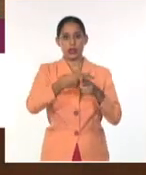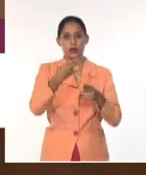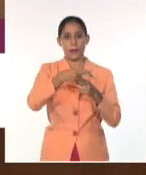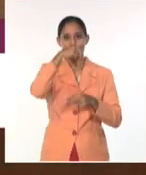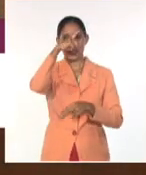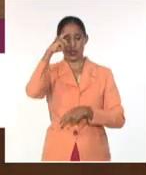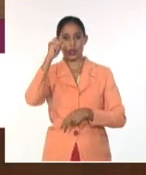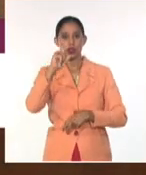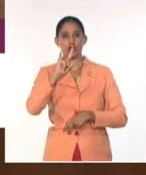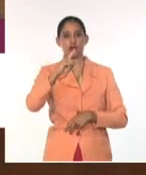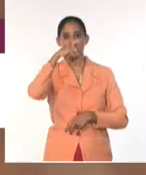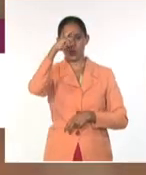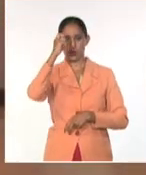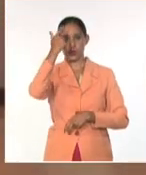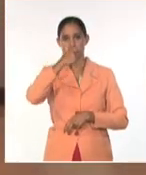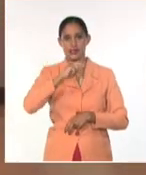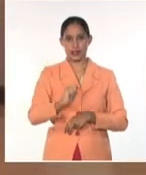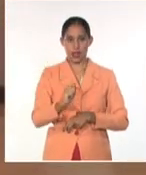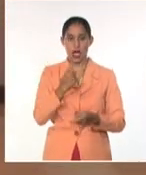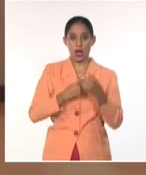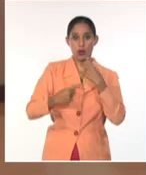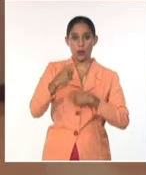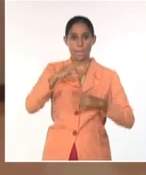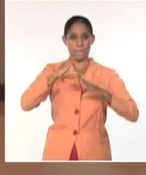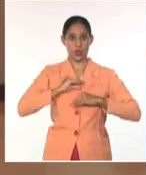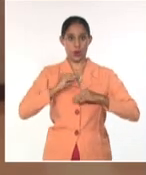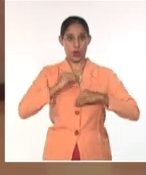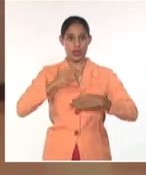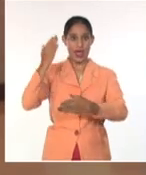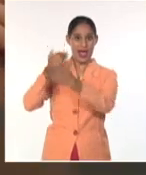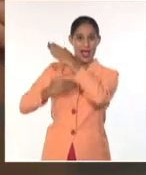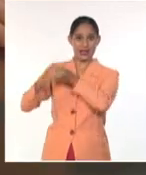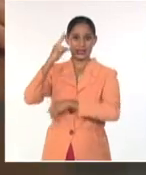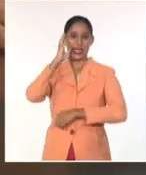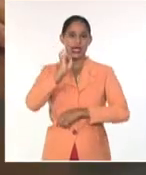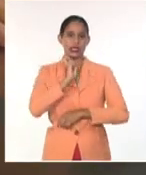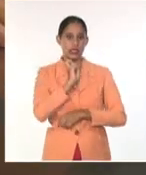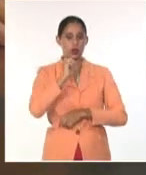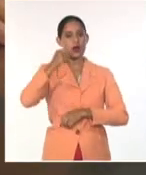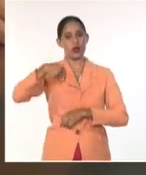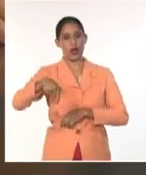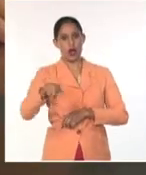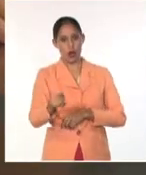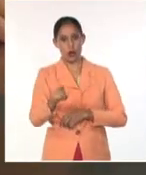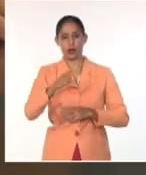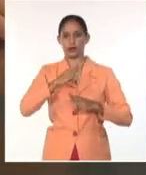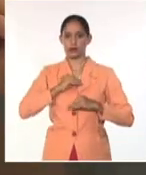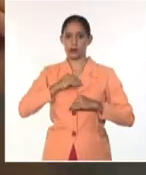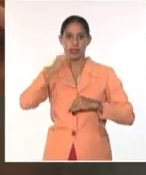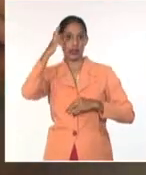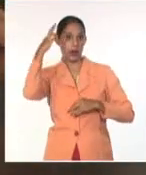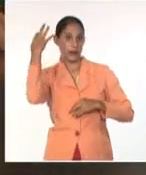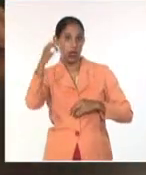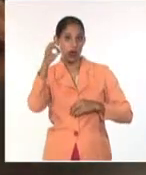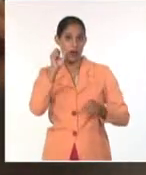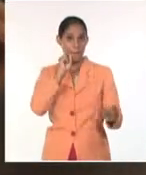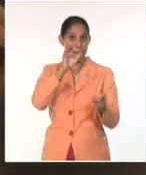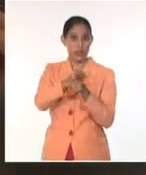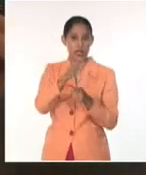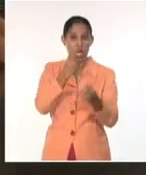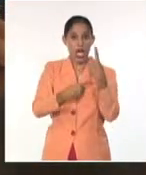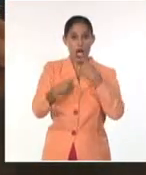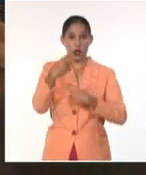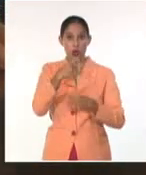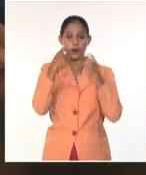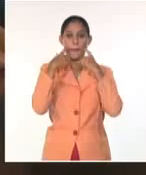psicología evolutiva y a la pedagogía moderna. La formación de psicopedagogos en Cuba se inició aprovechando la solidaridad que brindaron los